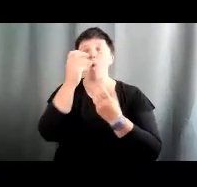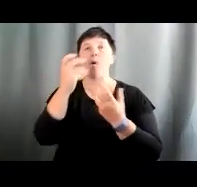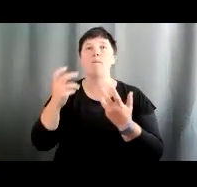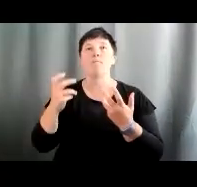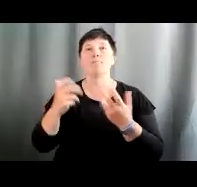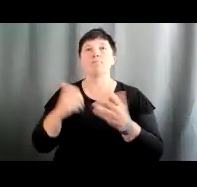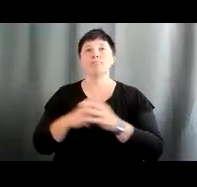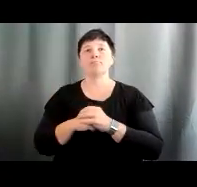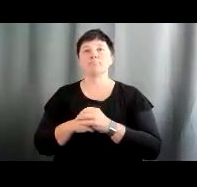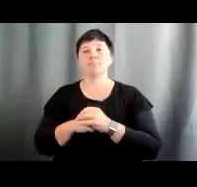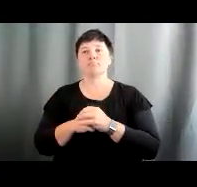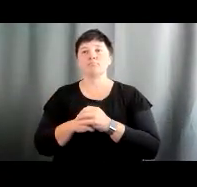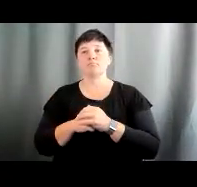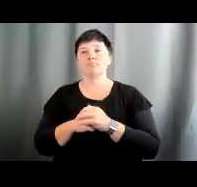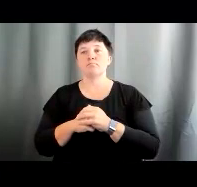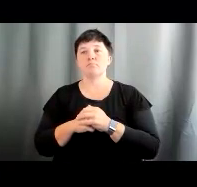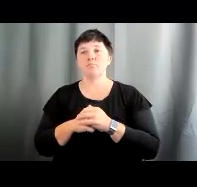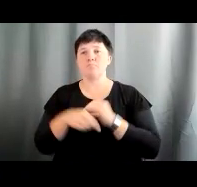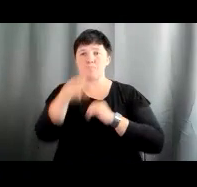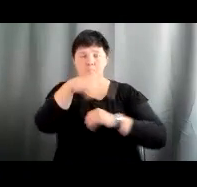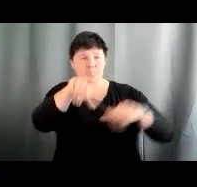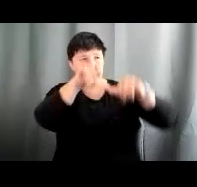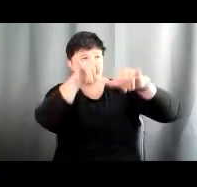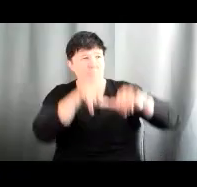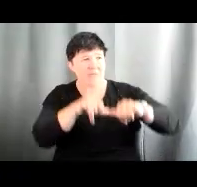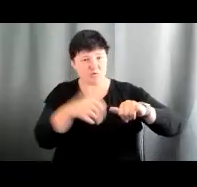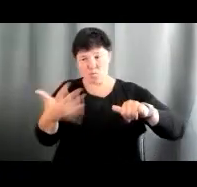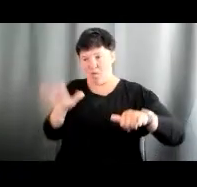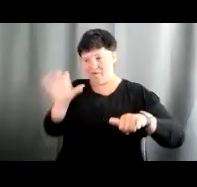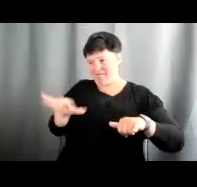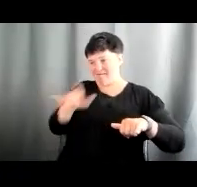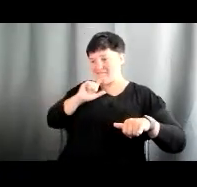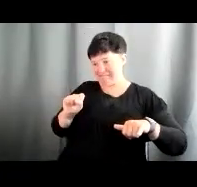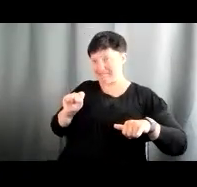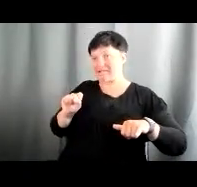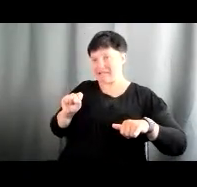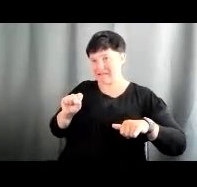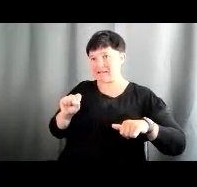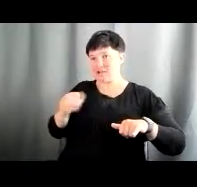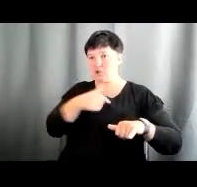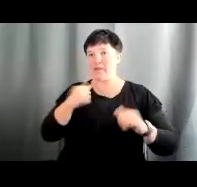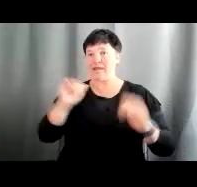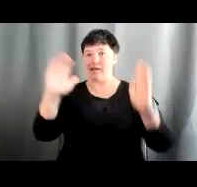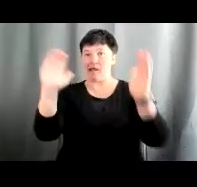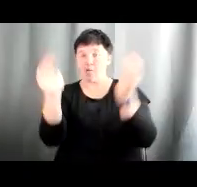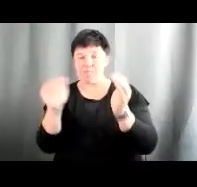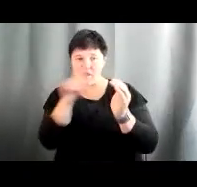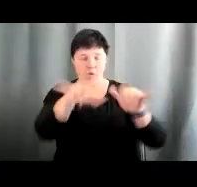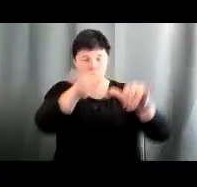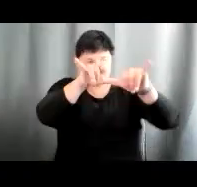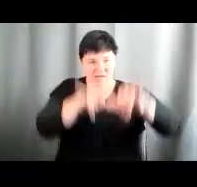para que podamos compararlas con otras cosas en el contexto que describieron?